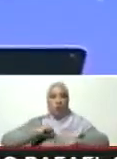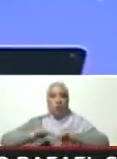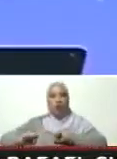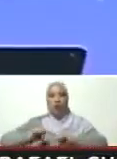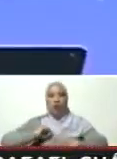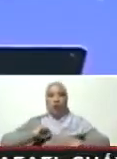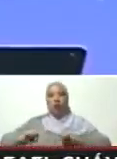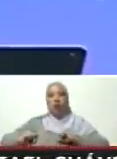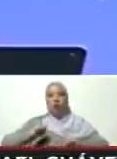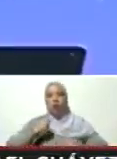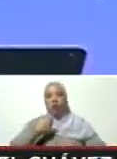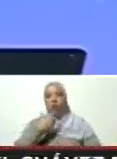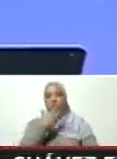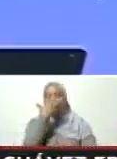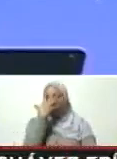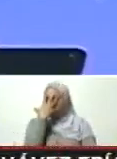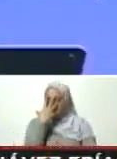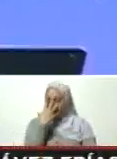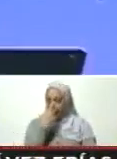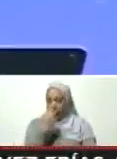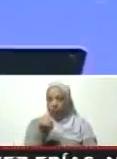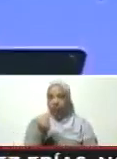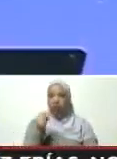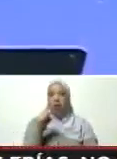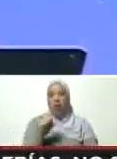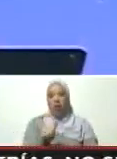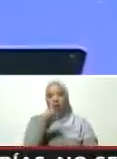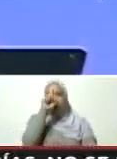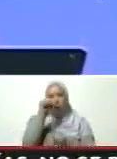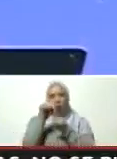entre la tristeza y la esperanza,